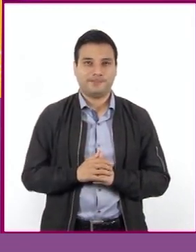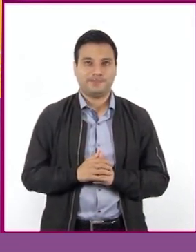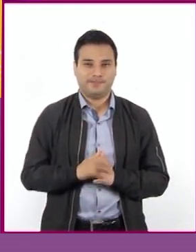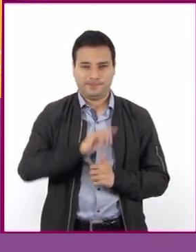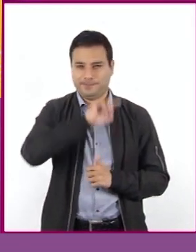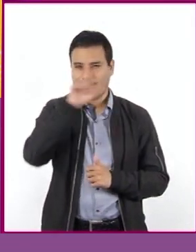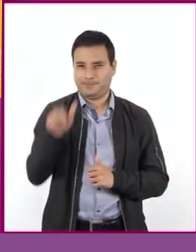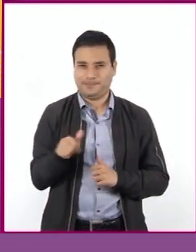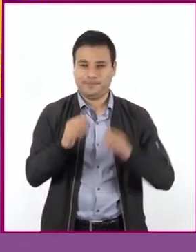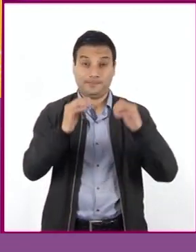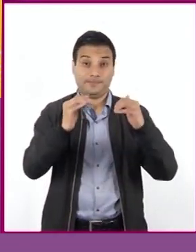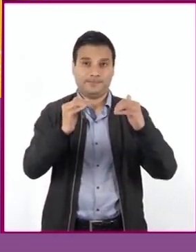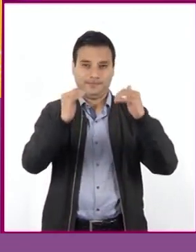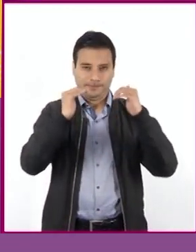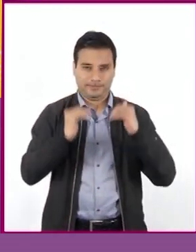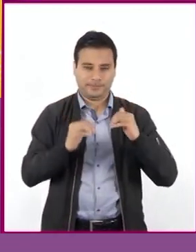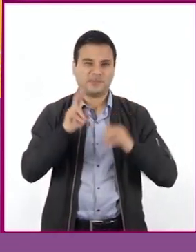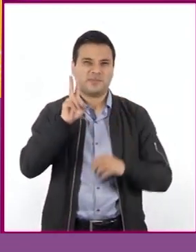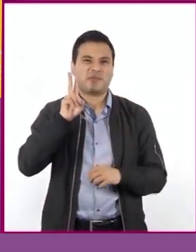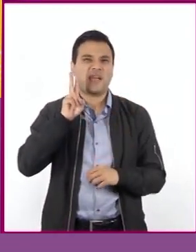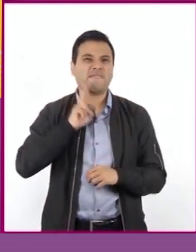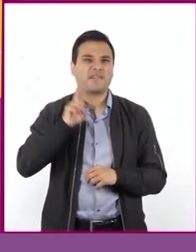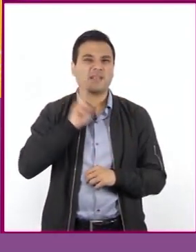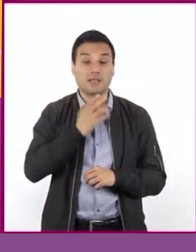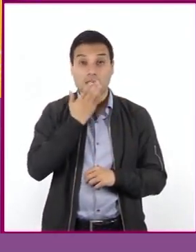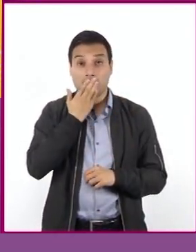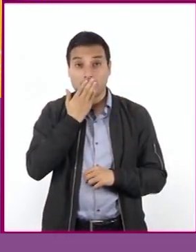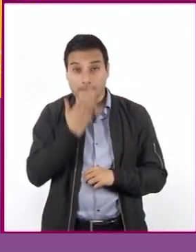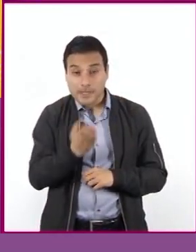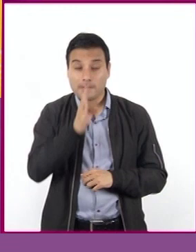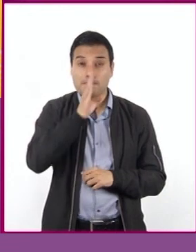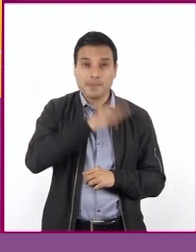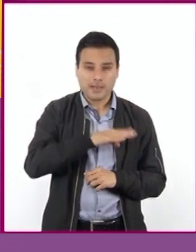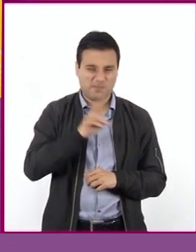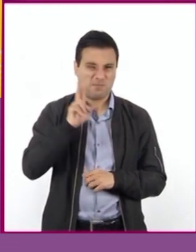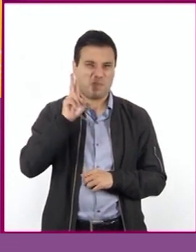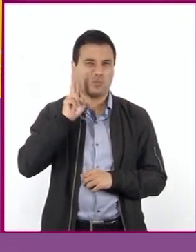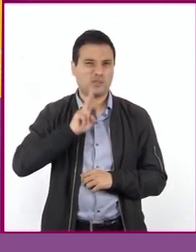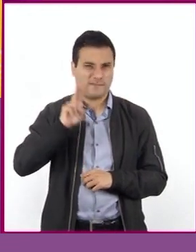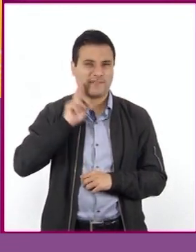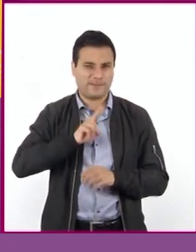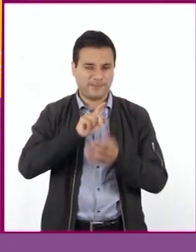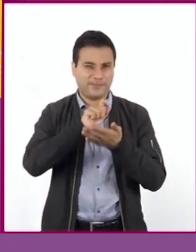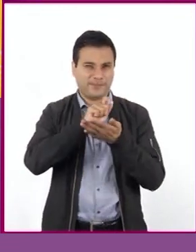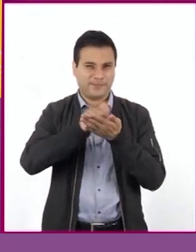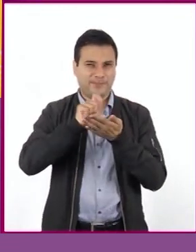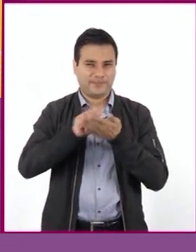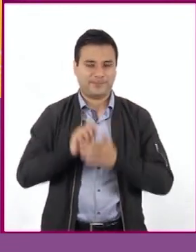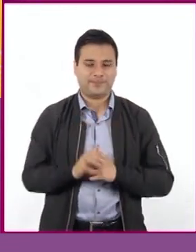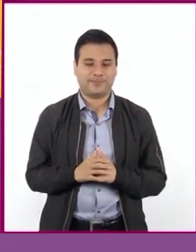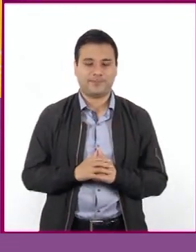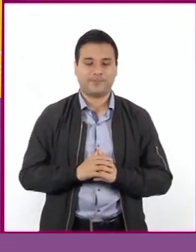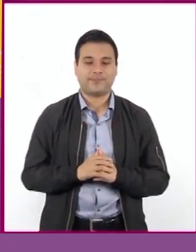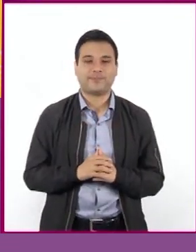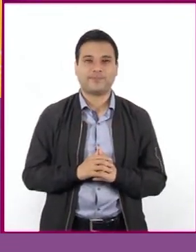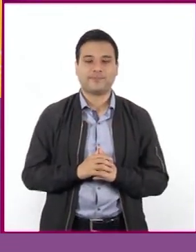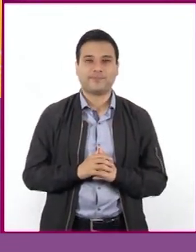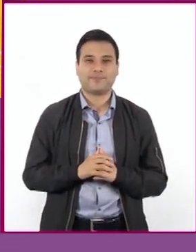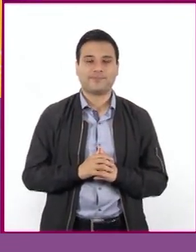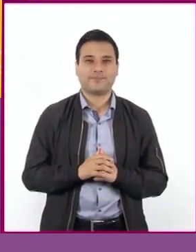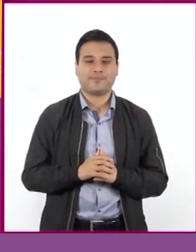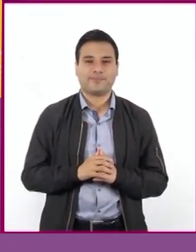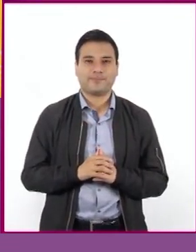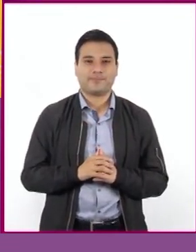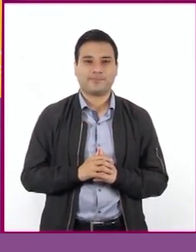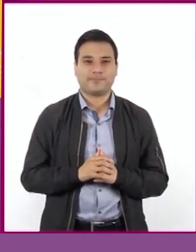finalizar, llevaremos a cabo la comprobación de nuestro sistema de ecuaciones con dos incógnitas. Tomando